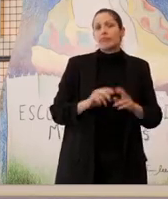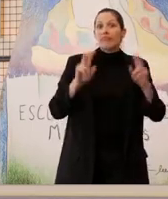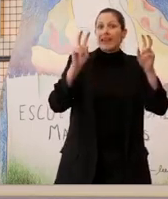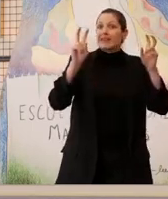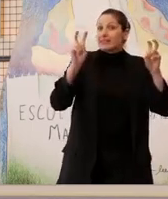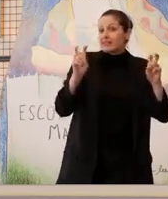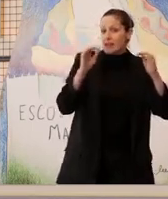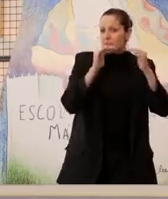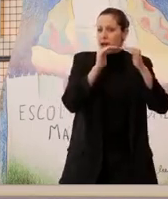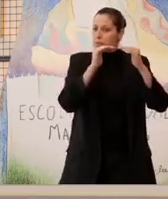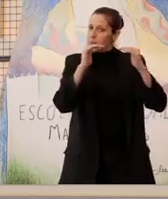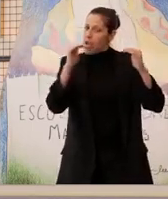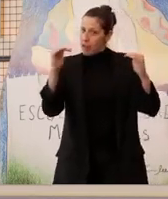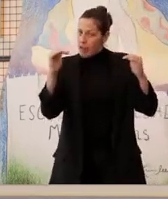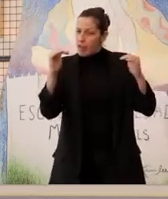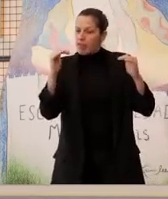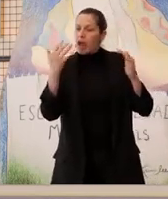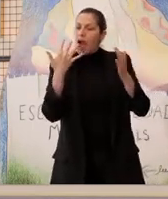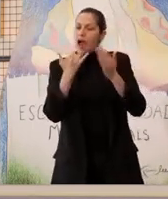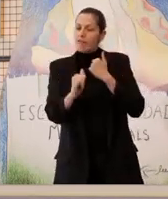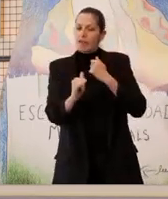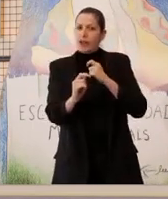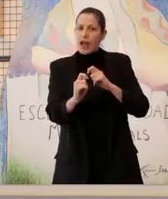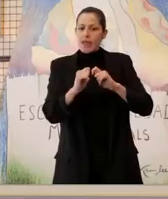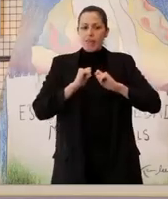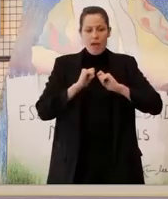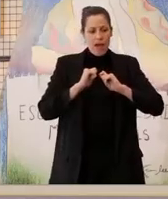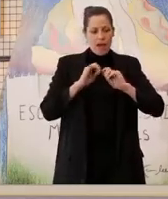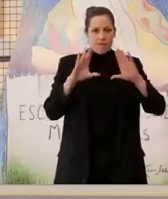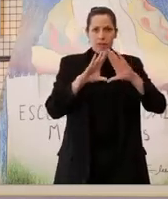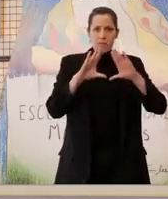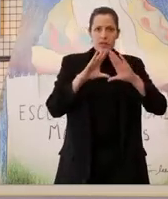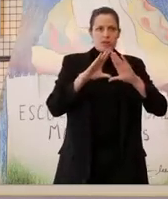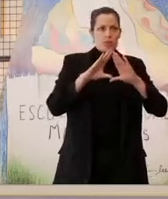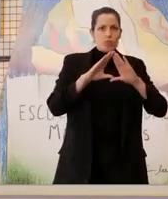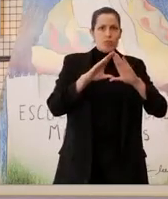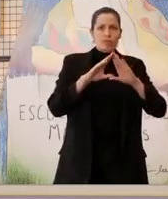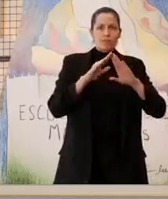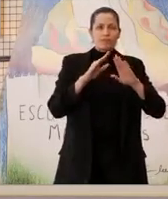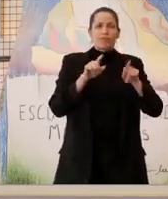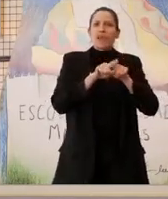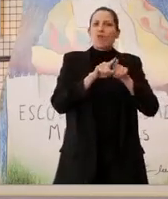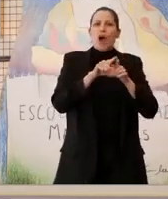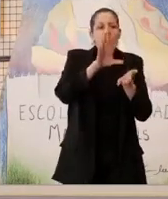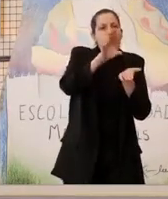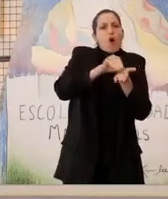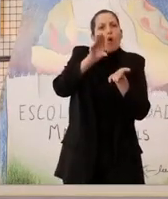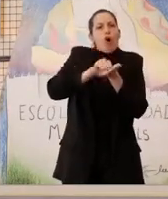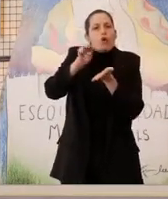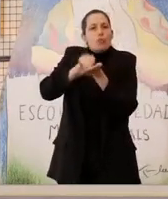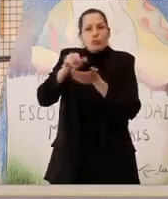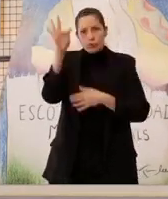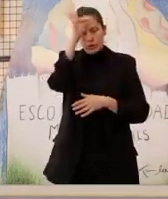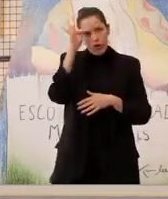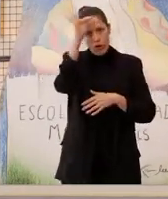generado un Corpus teórico ha generado un debate en sí mismo y solamente por decir que de ese